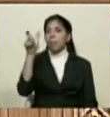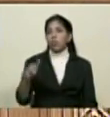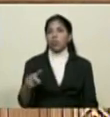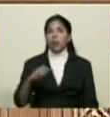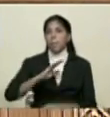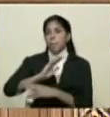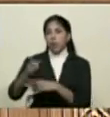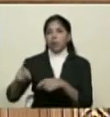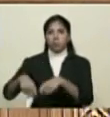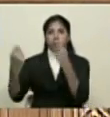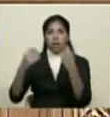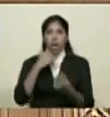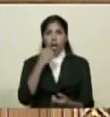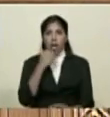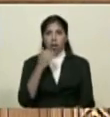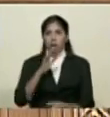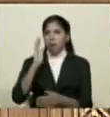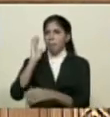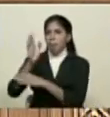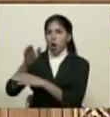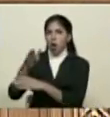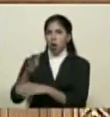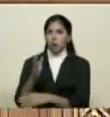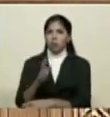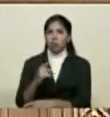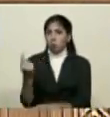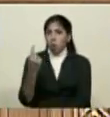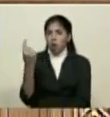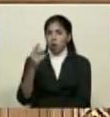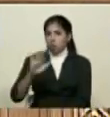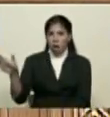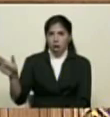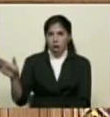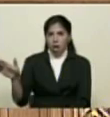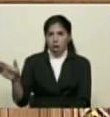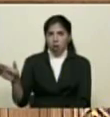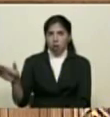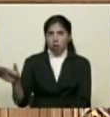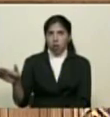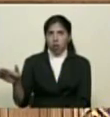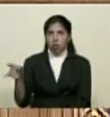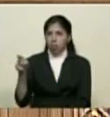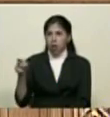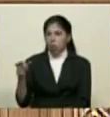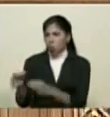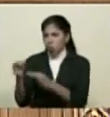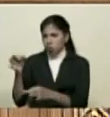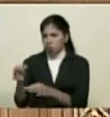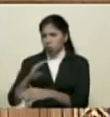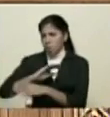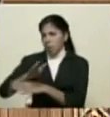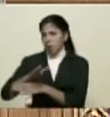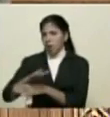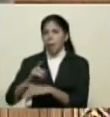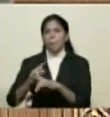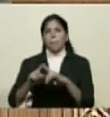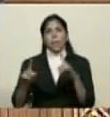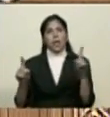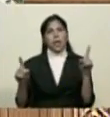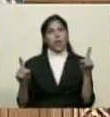hecho punible sea sancionado. No solamente es eso, porque allá hay justicia, obviamente. Pero vean